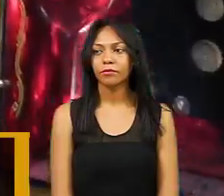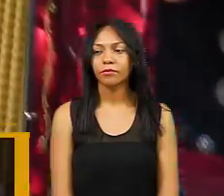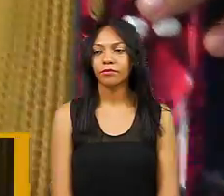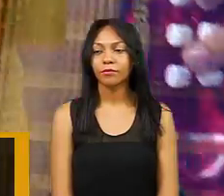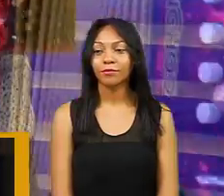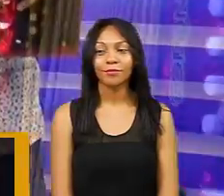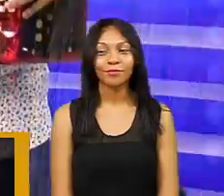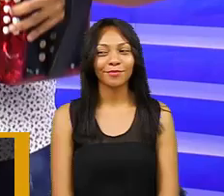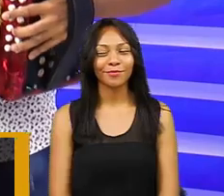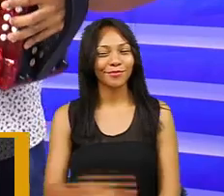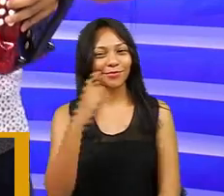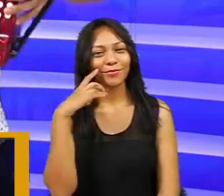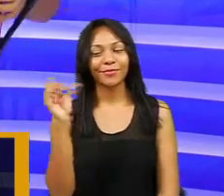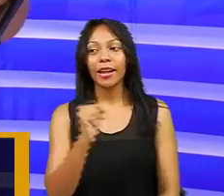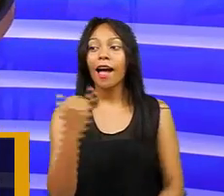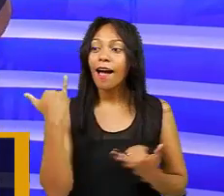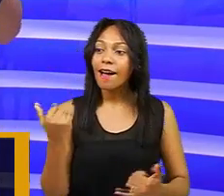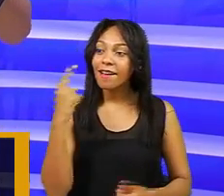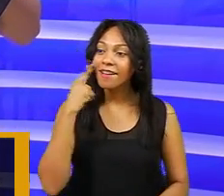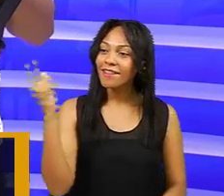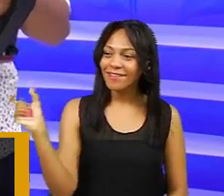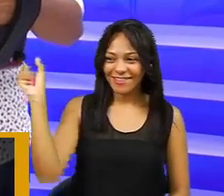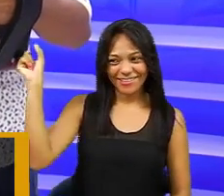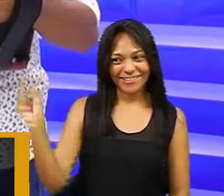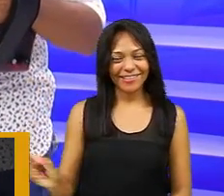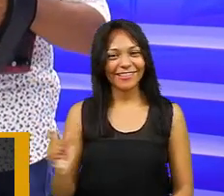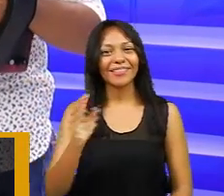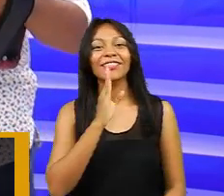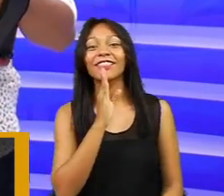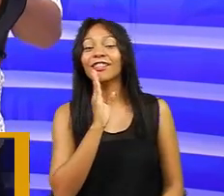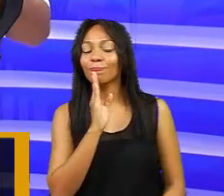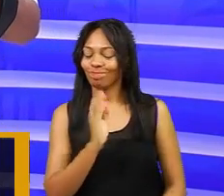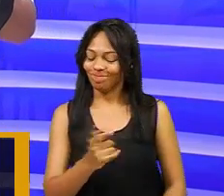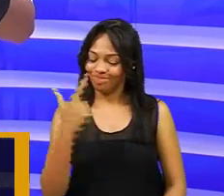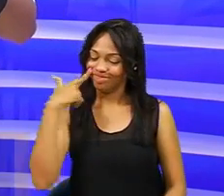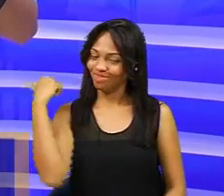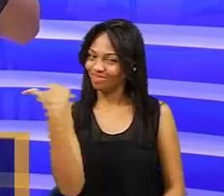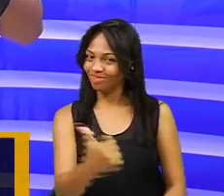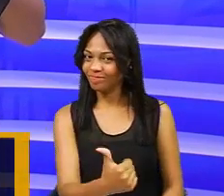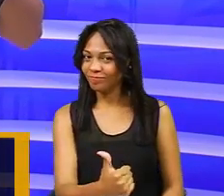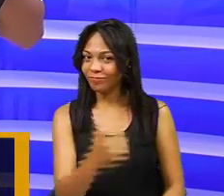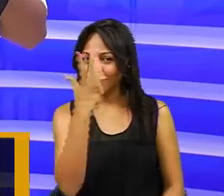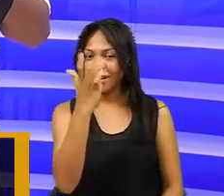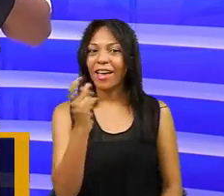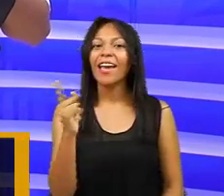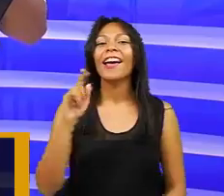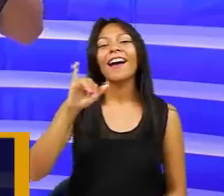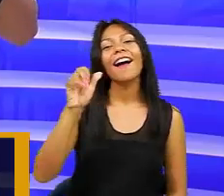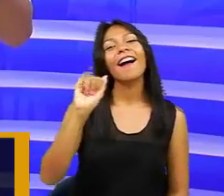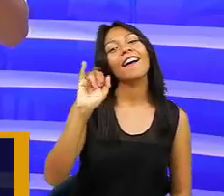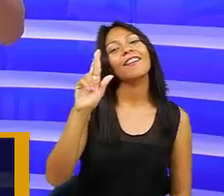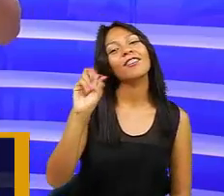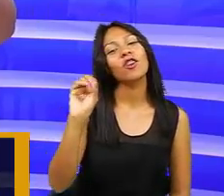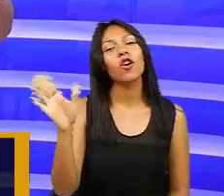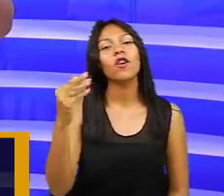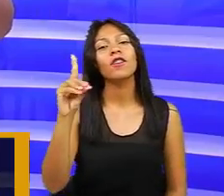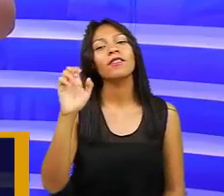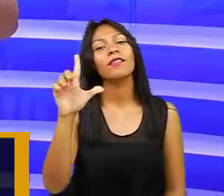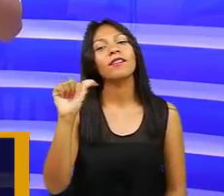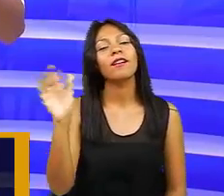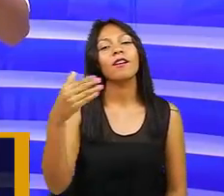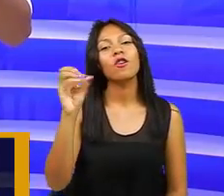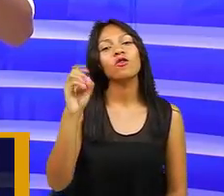Y a esta hora en el set de cultura y entretenimiento estamos con mucho sabor porque nos acompaña Jairo de la Osa, acordeonero barranqueño,